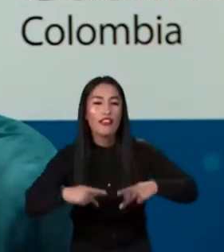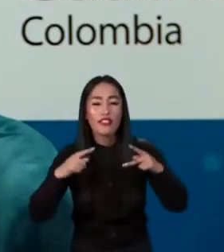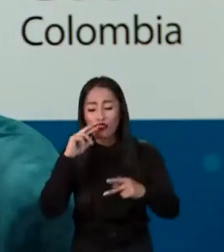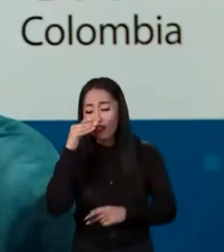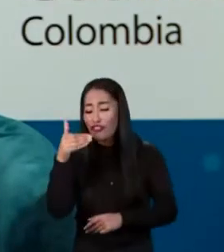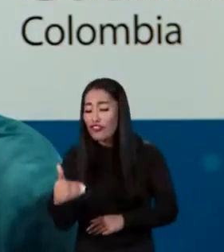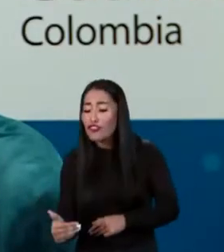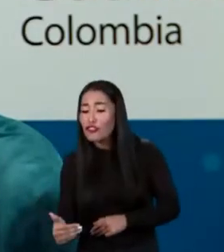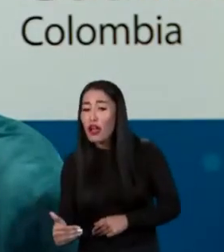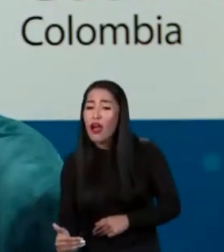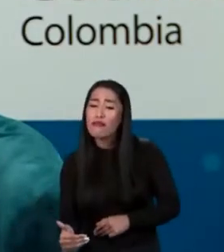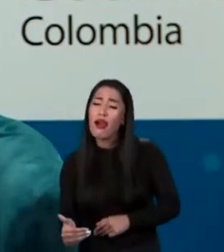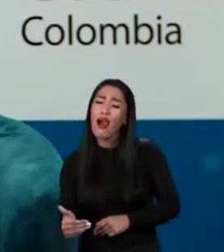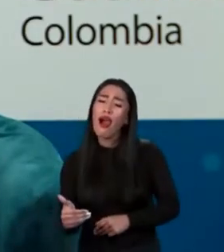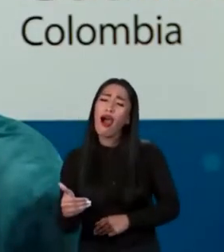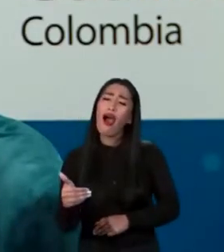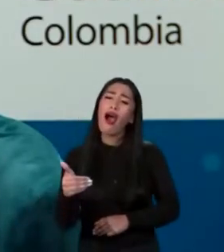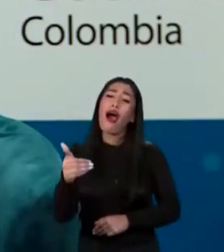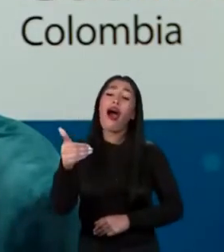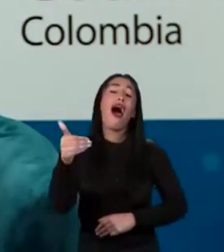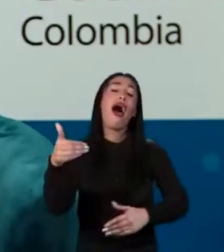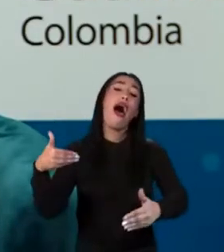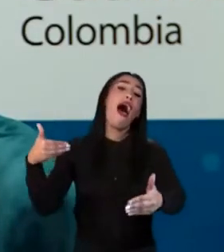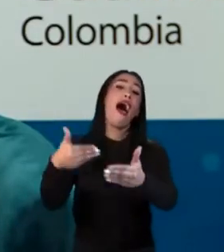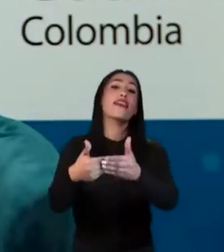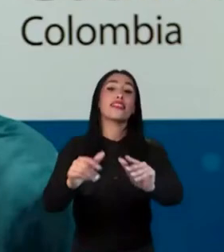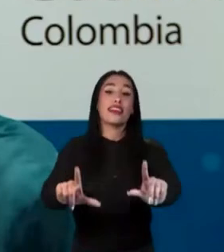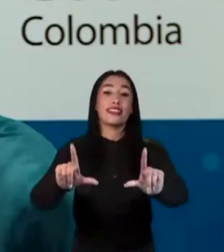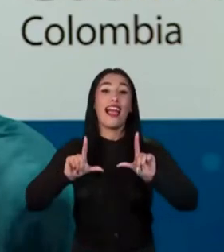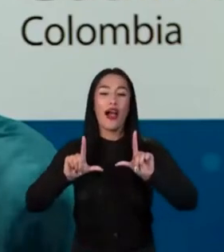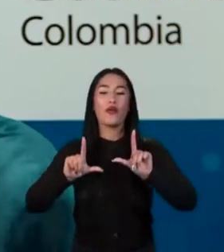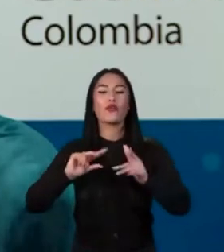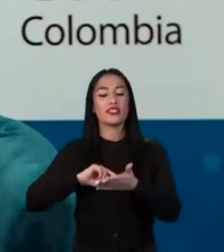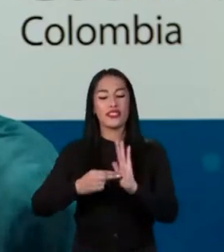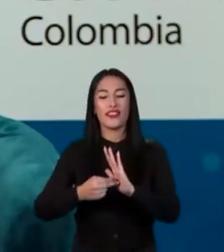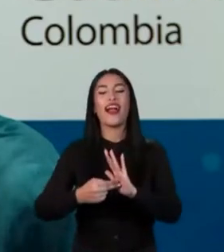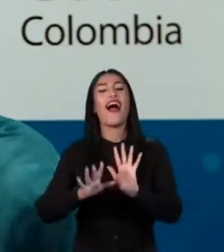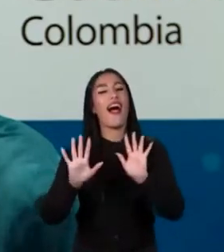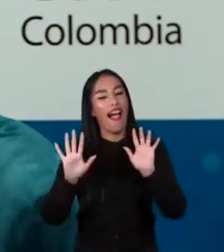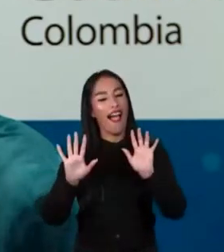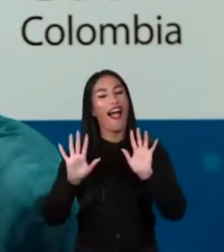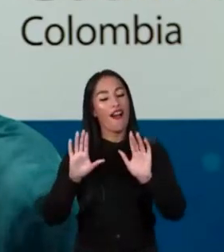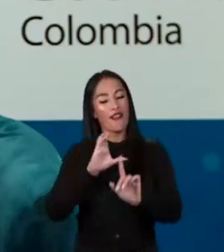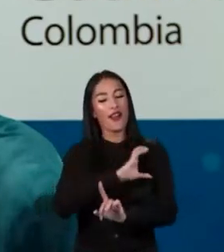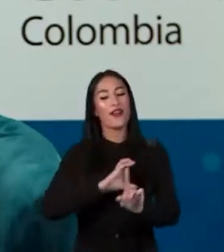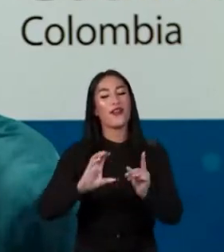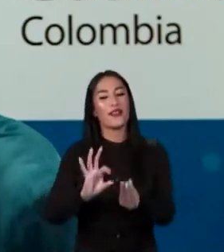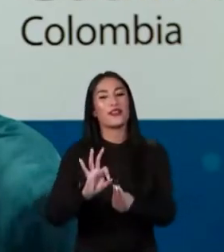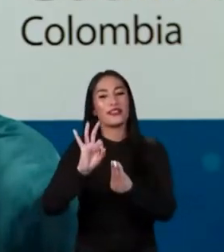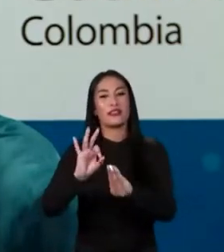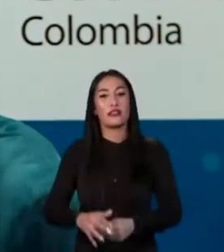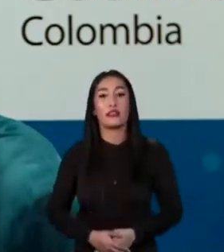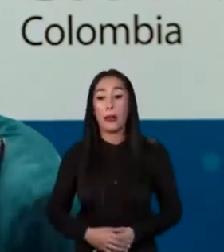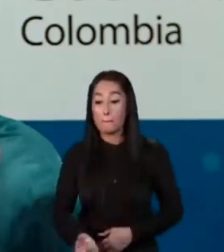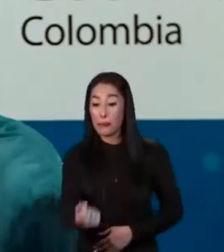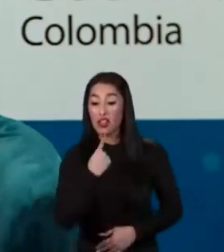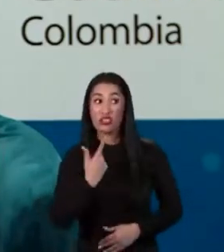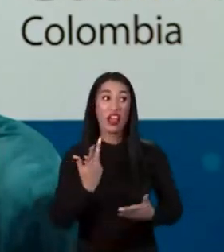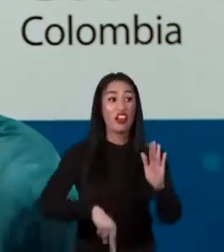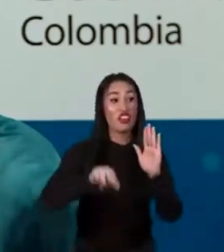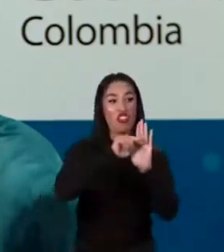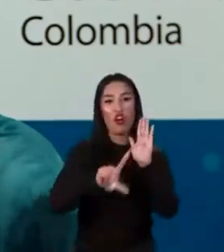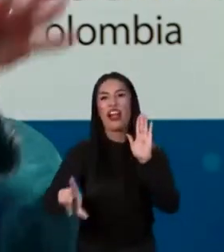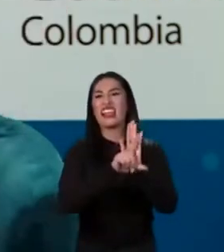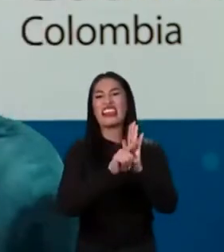esa es una cultura de calidad entonces dice no me pregunte que vamos a reglamentar porque vamos a reglamentar